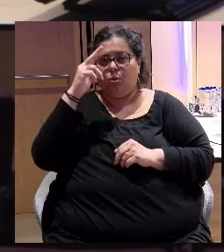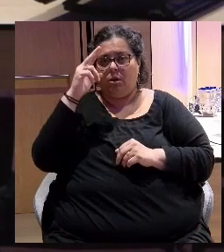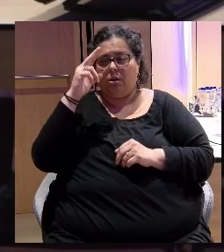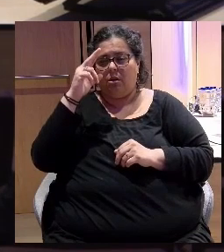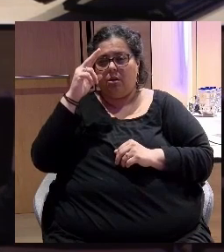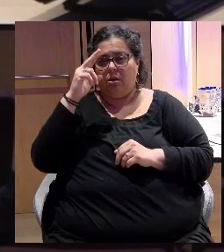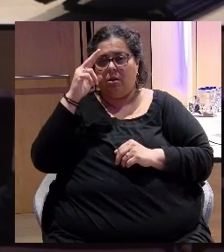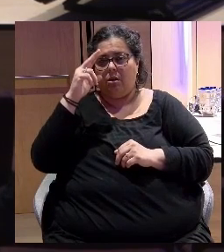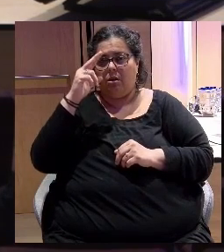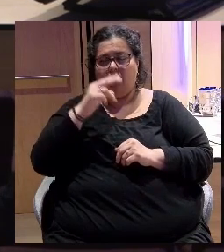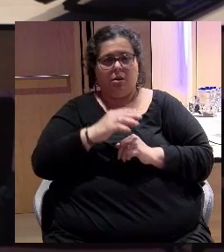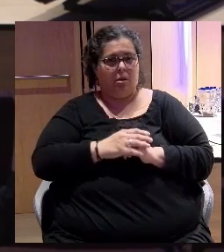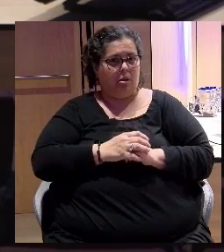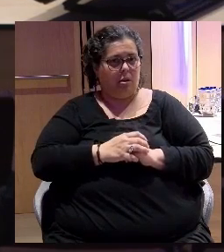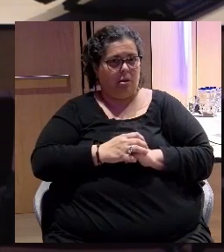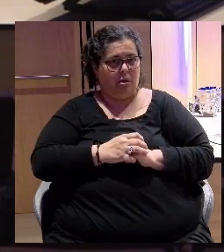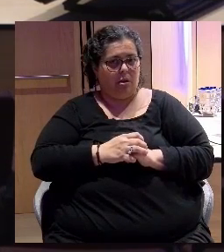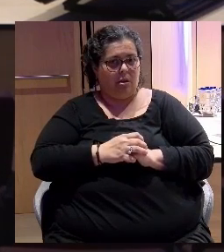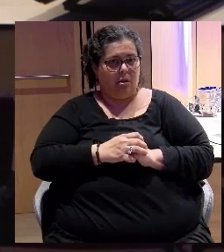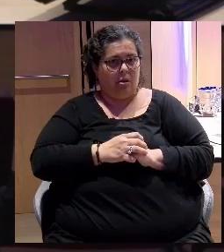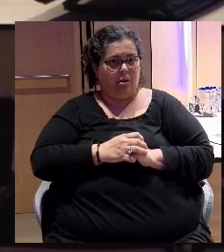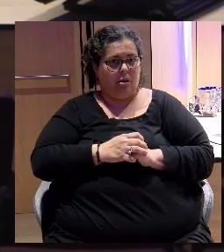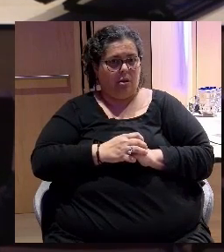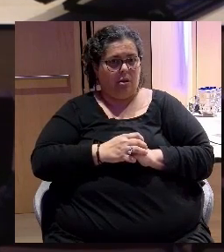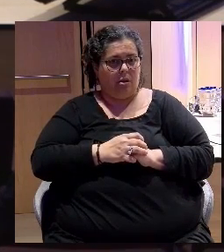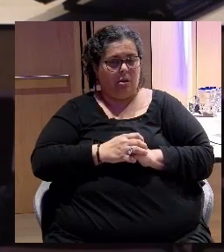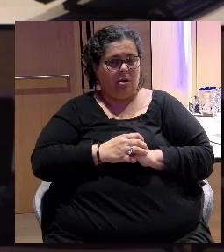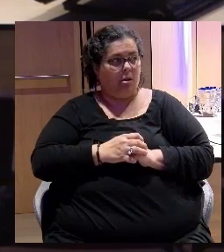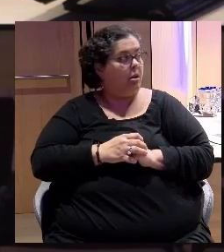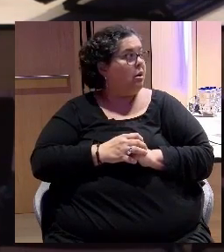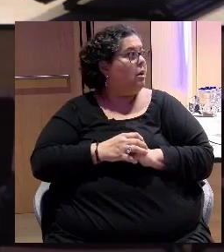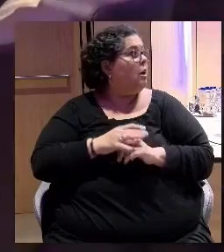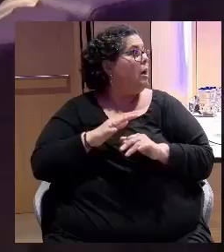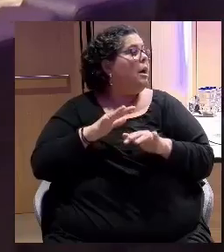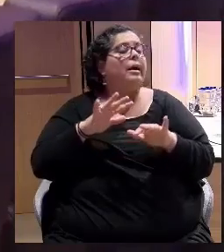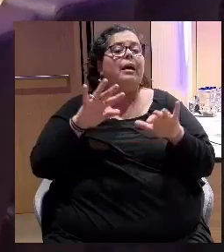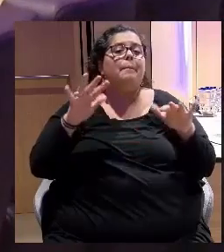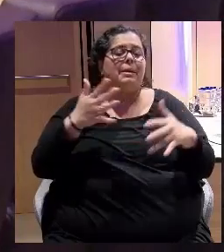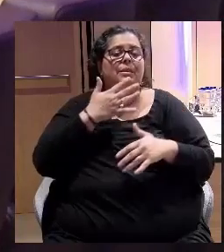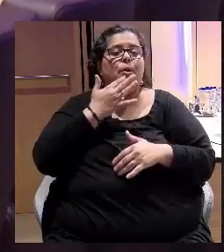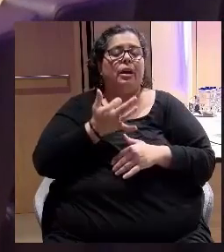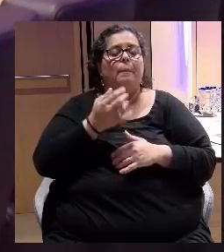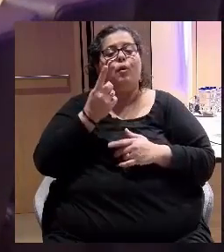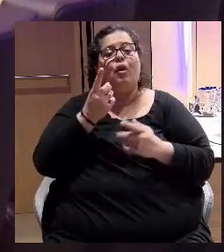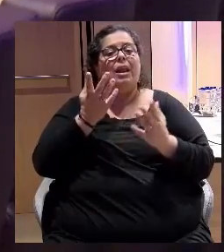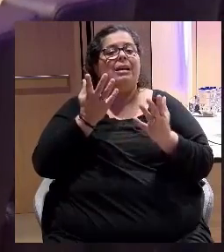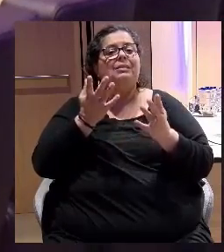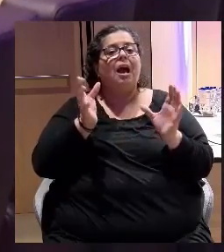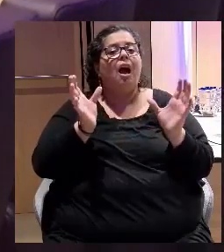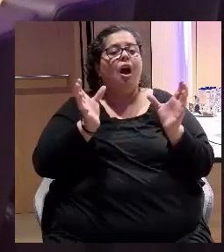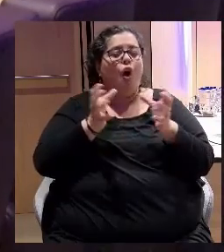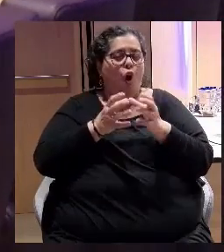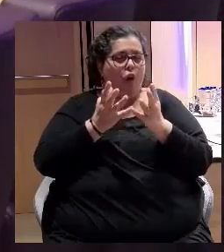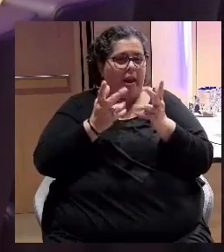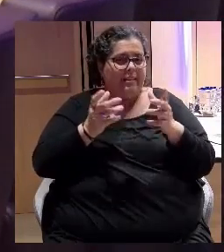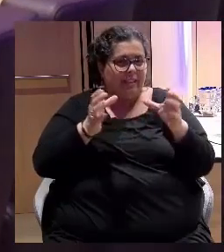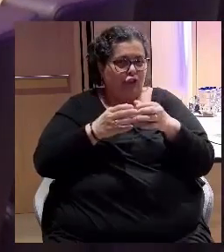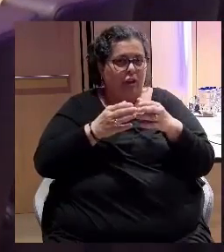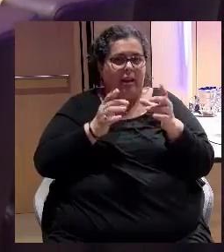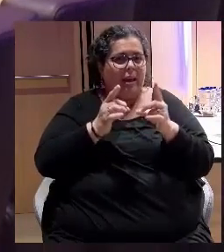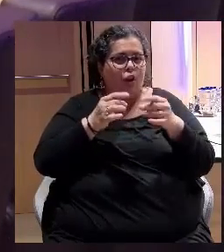perdón, peco con el desconocimiento en la materia, ¿verdad? Pero ¿qué pasa con esas organizaciones que no cumplen con ese índice